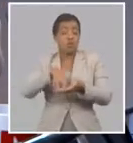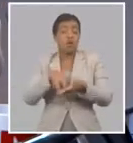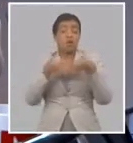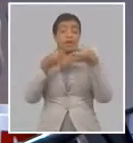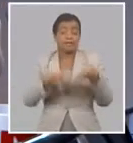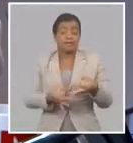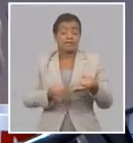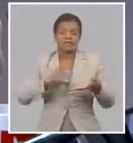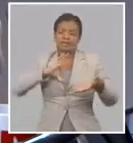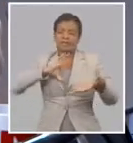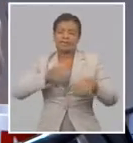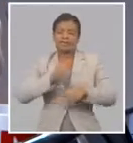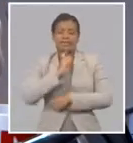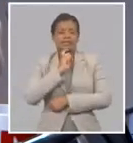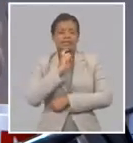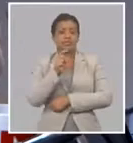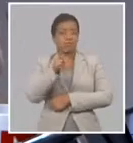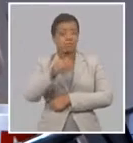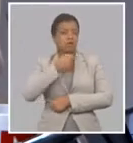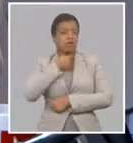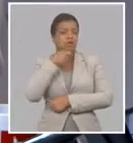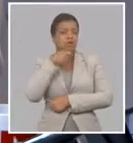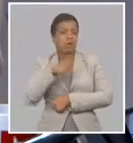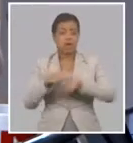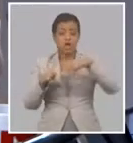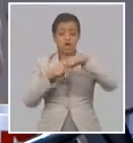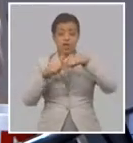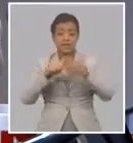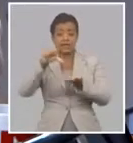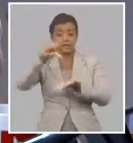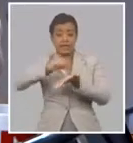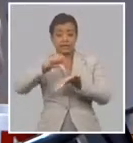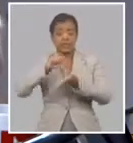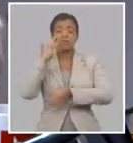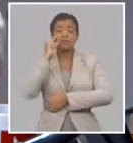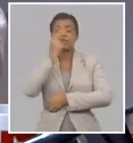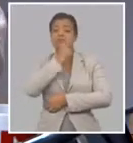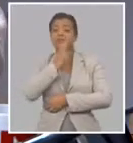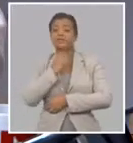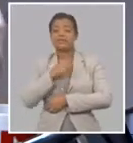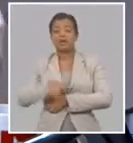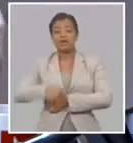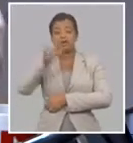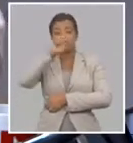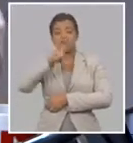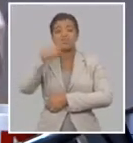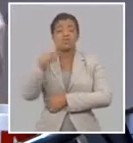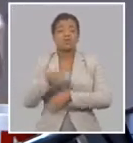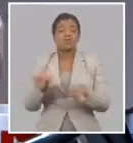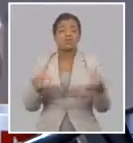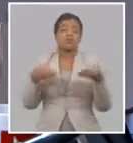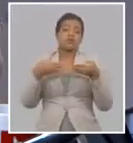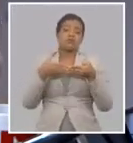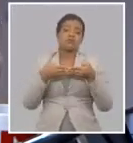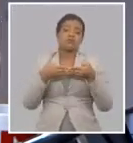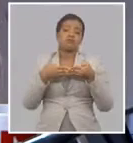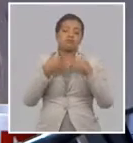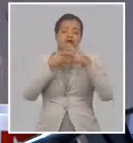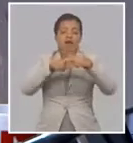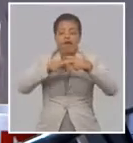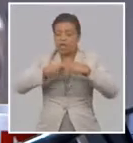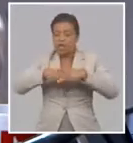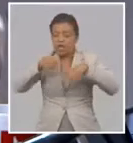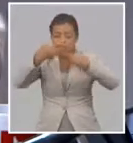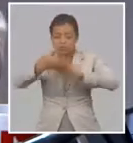eran muy complejos como el ejemplo que usted ponía el kilómetro central del aeropuerto josé martí había que cerrar el aeropuerto para poder pavimentar con mezcla